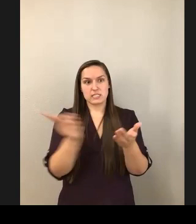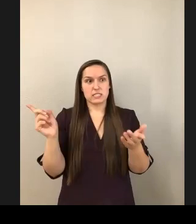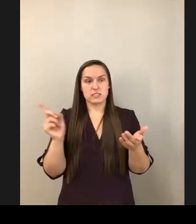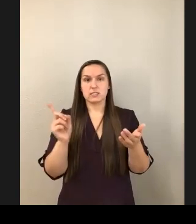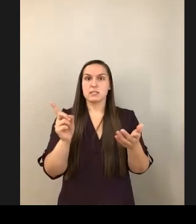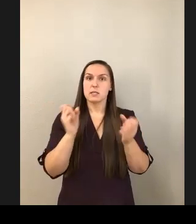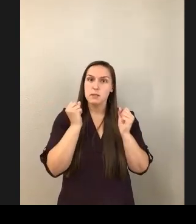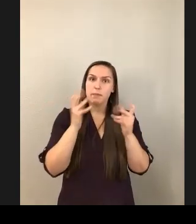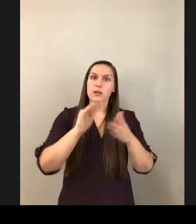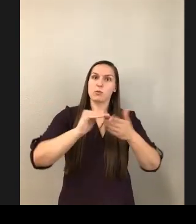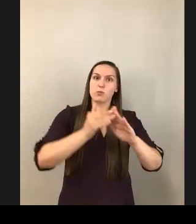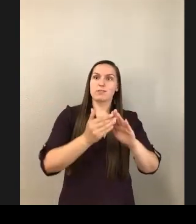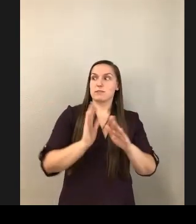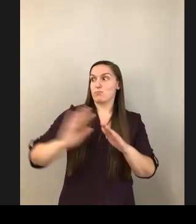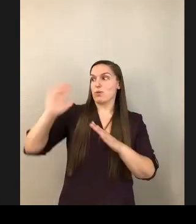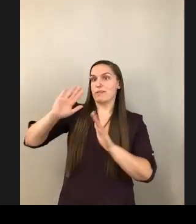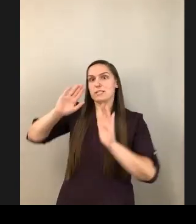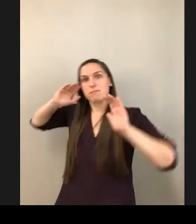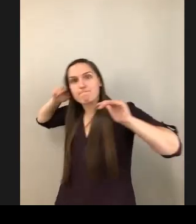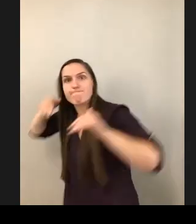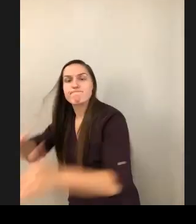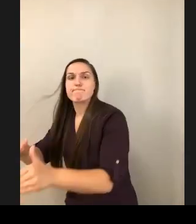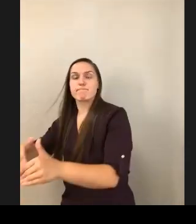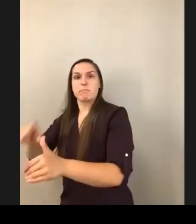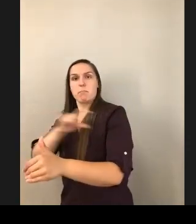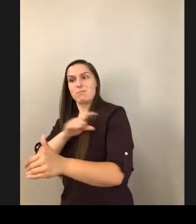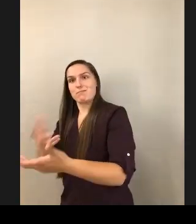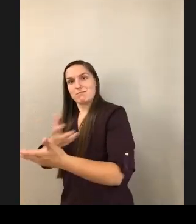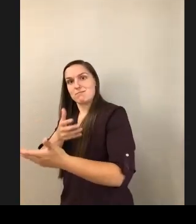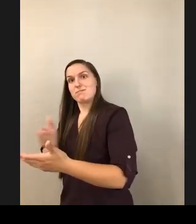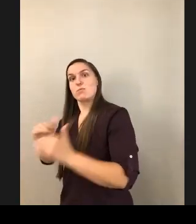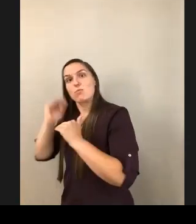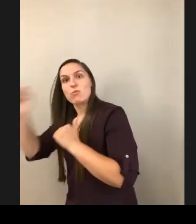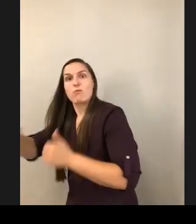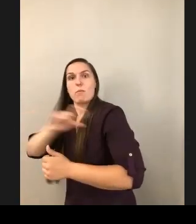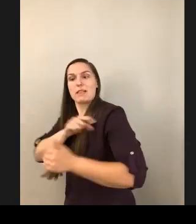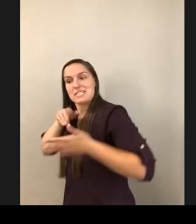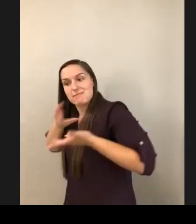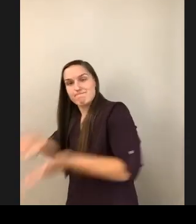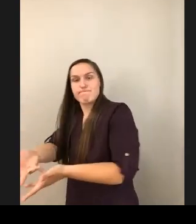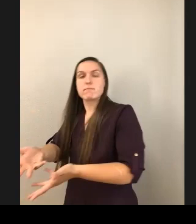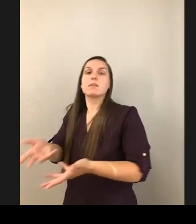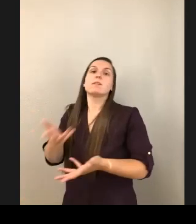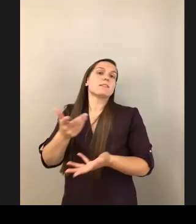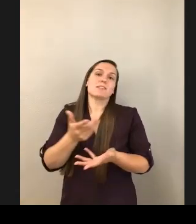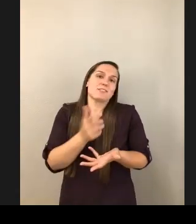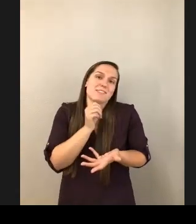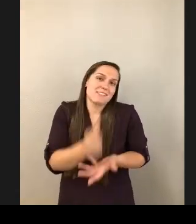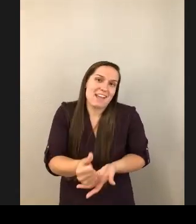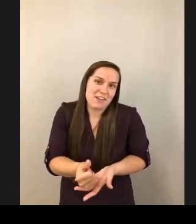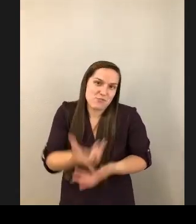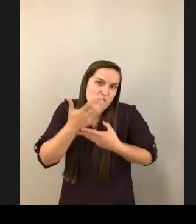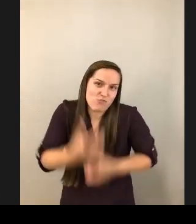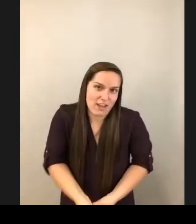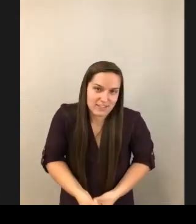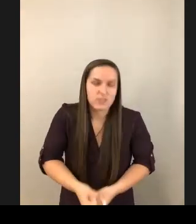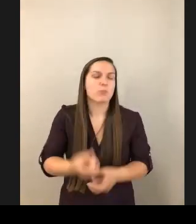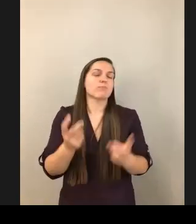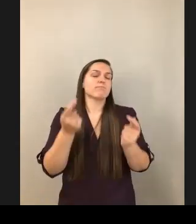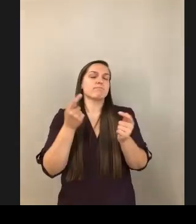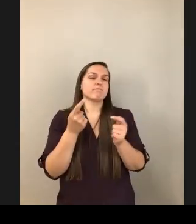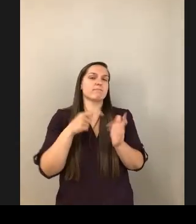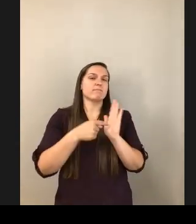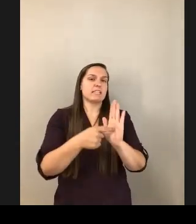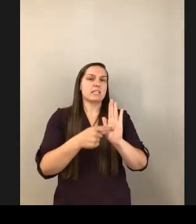dejar claro que las expectativas de cada una de estas comunidades, definitivamente existe la falta